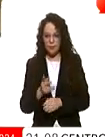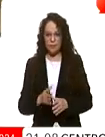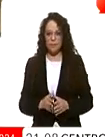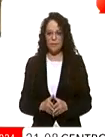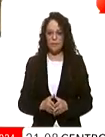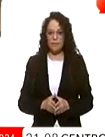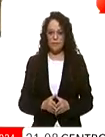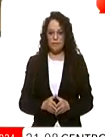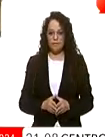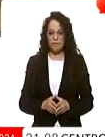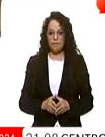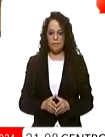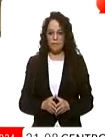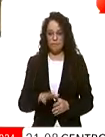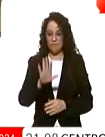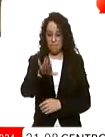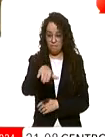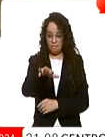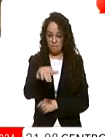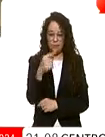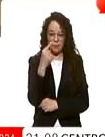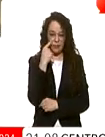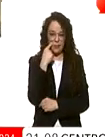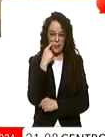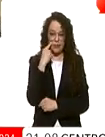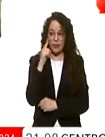El INE fue